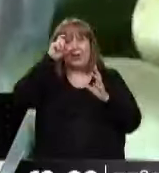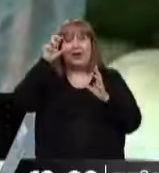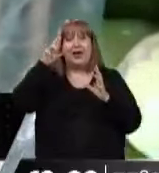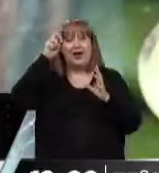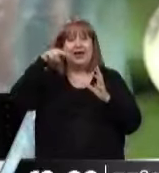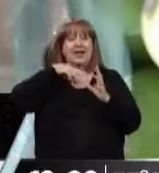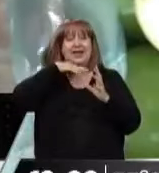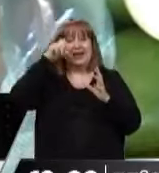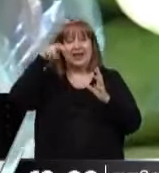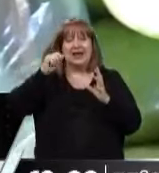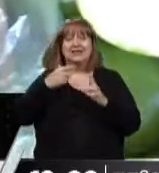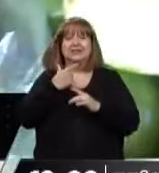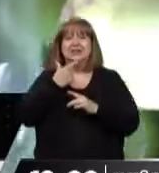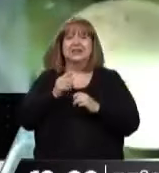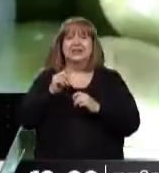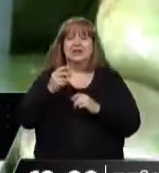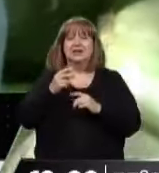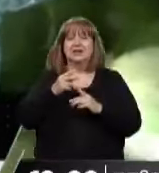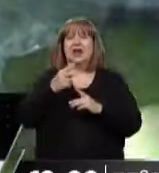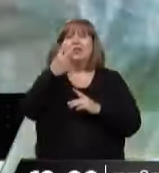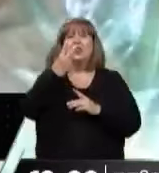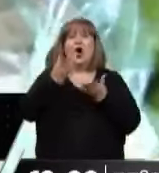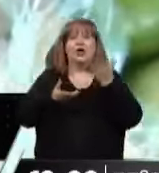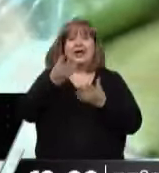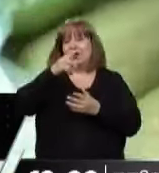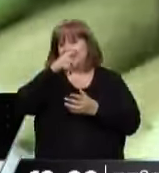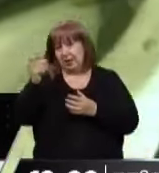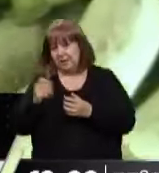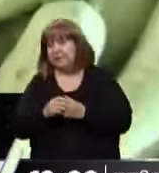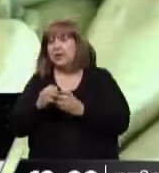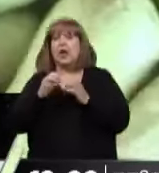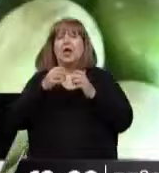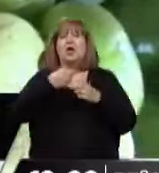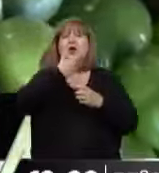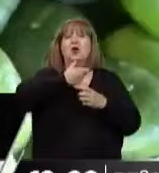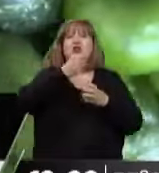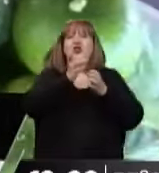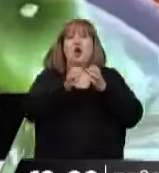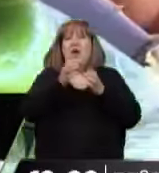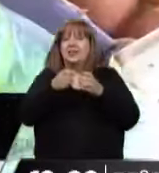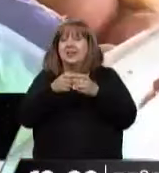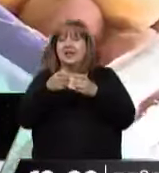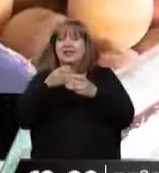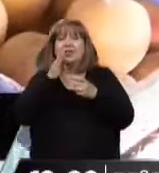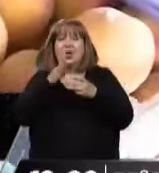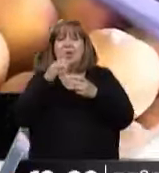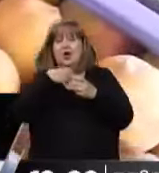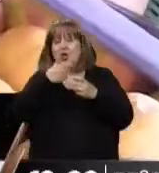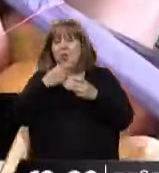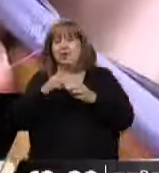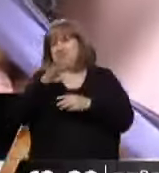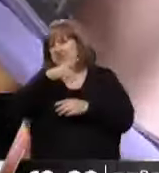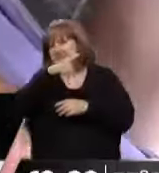en 60 por kilo o 2 kilos 100. ¿El tomate? Porque estaba hace unos días bastante caro. Sí, ahora está en